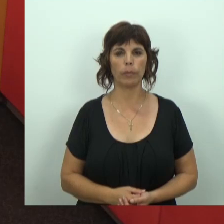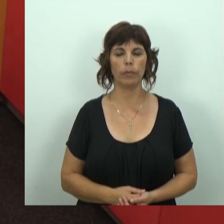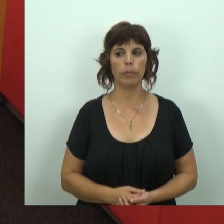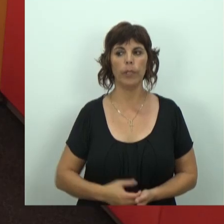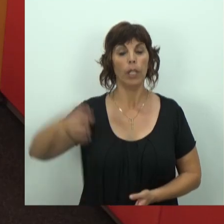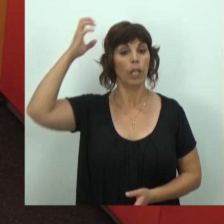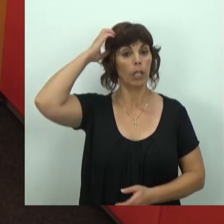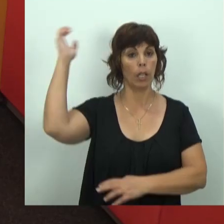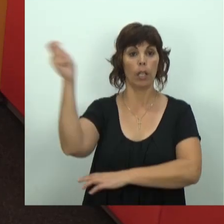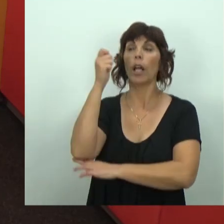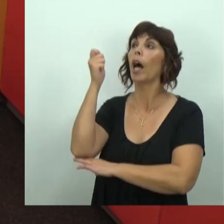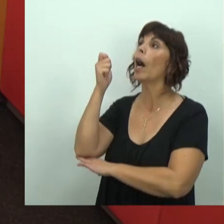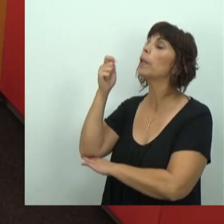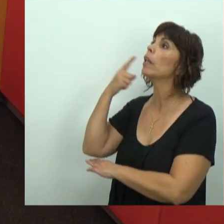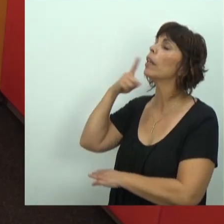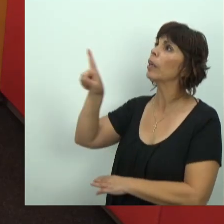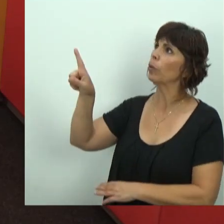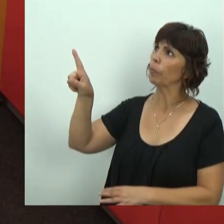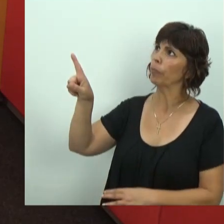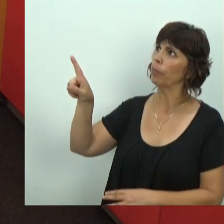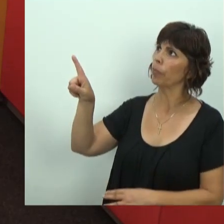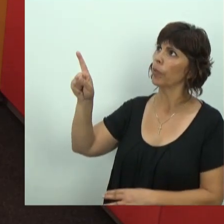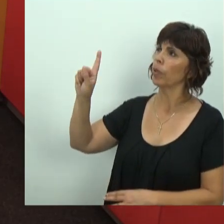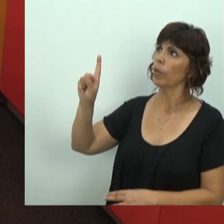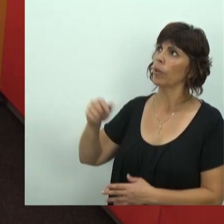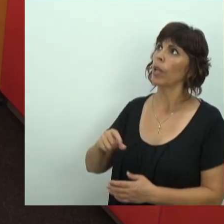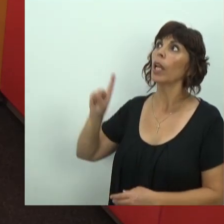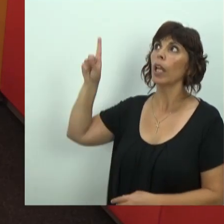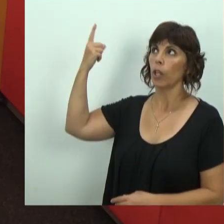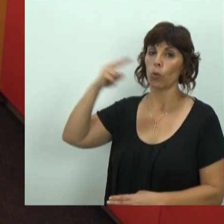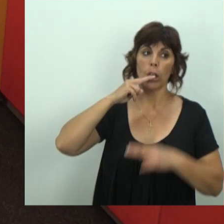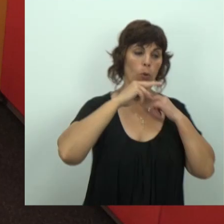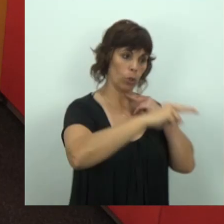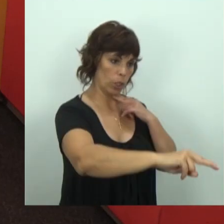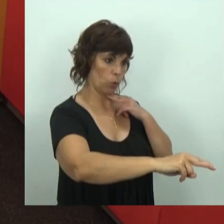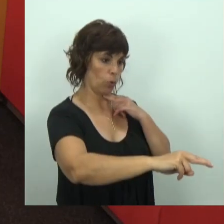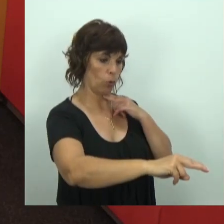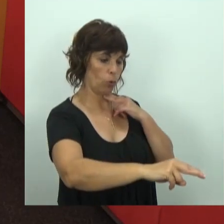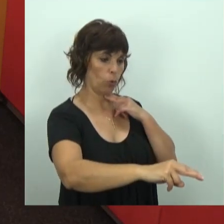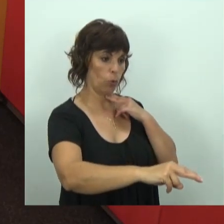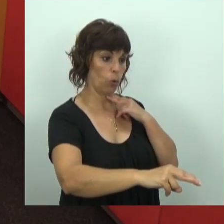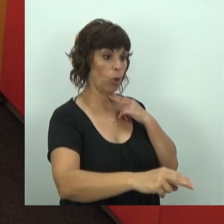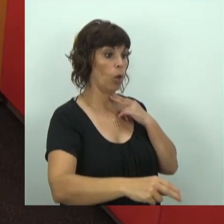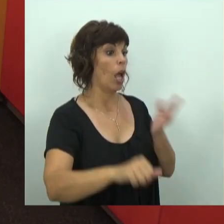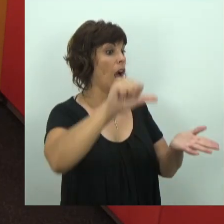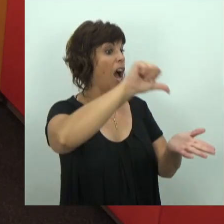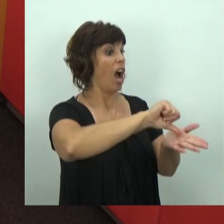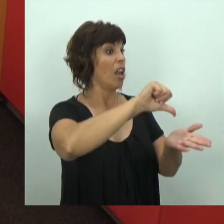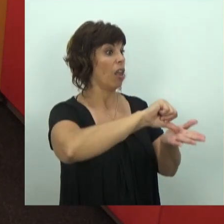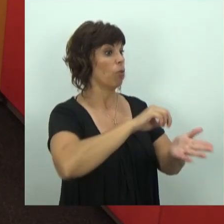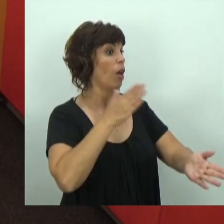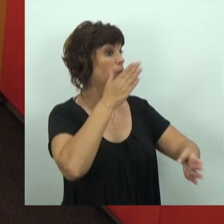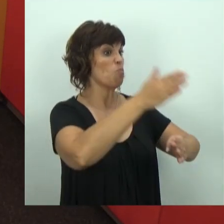consultó David al Señor y le respondió, y oye lo que dice el Señor, no subas, sino